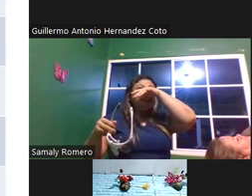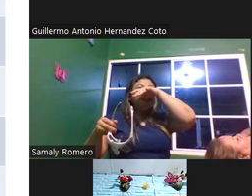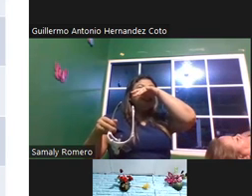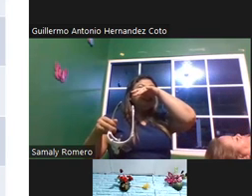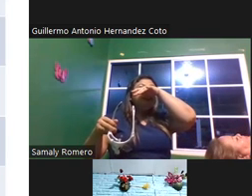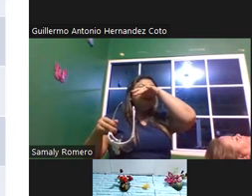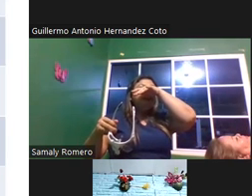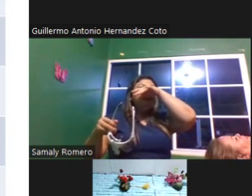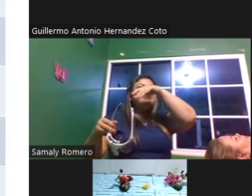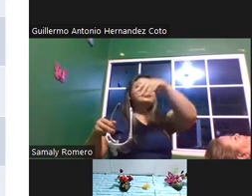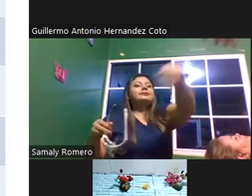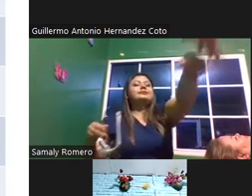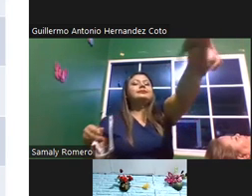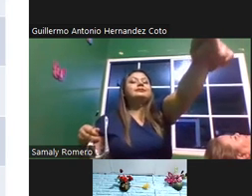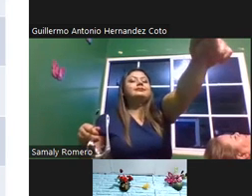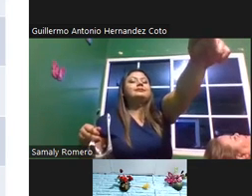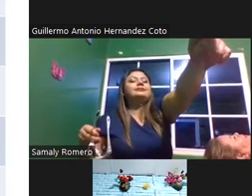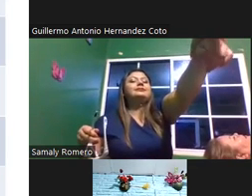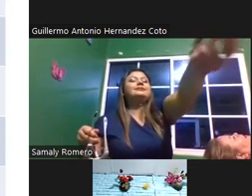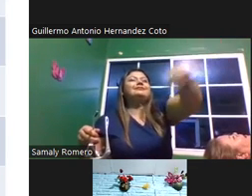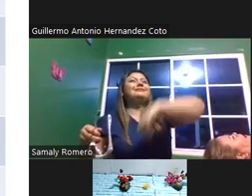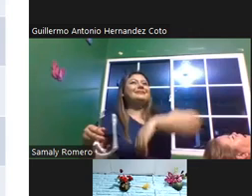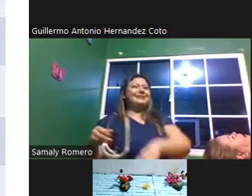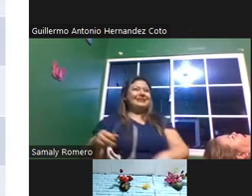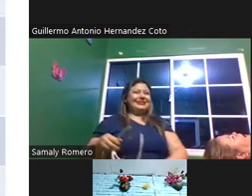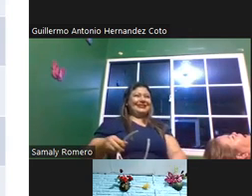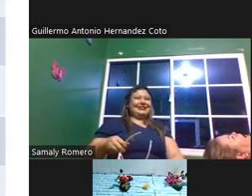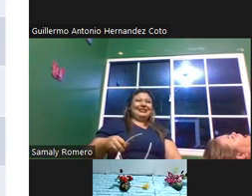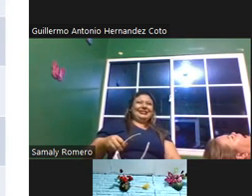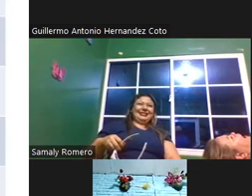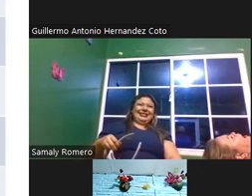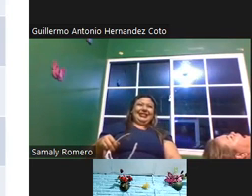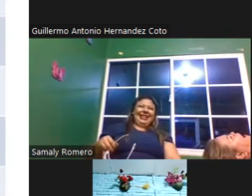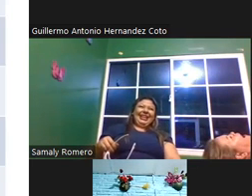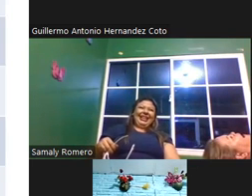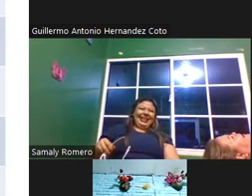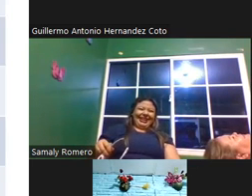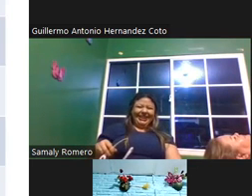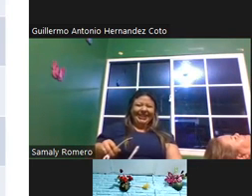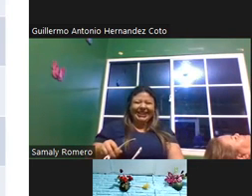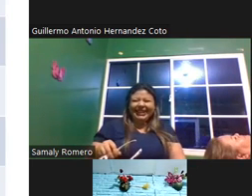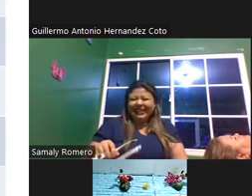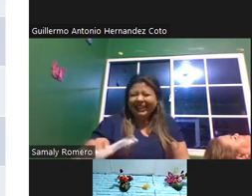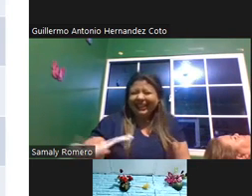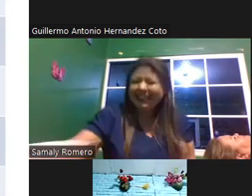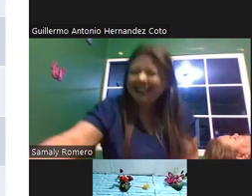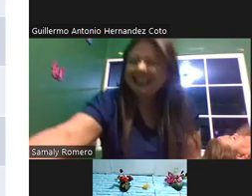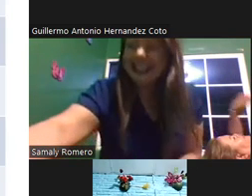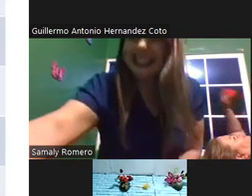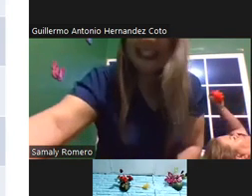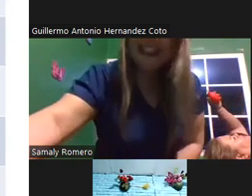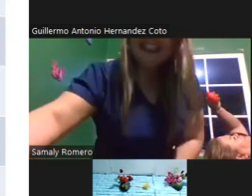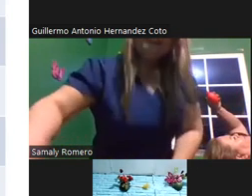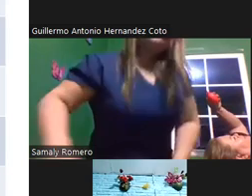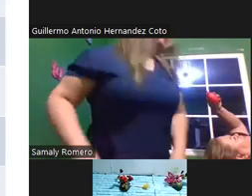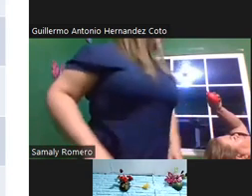da seguimiento a la parte operativa, es decir, observamos la ejecución de la misma. ¿Y cómo